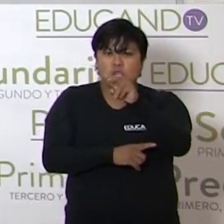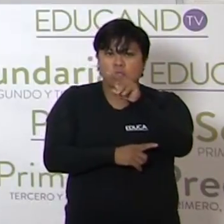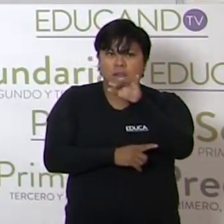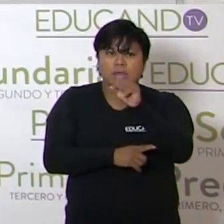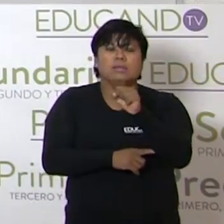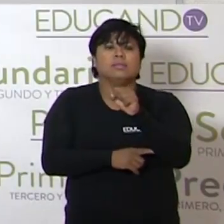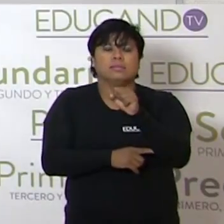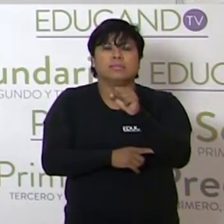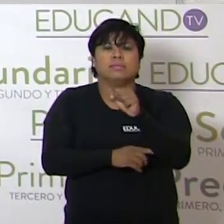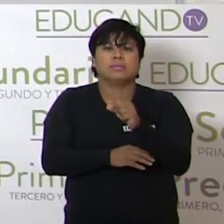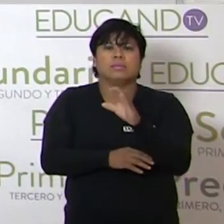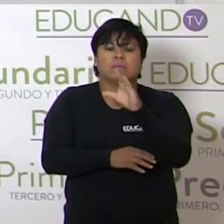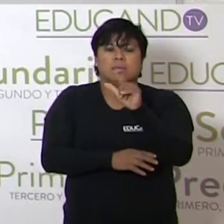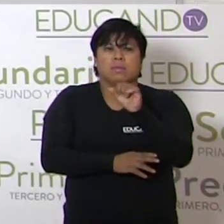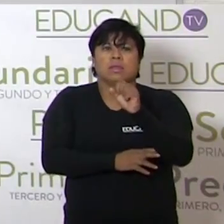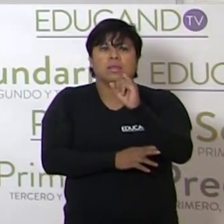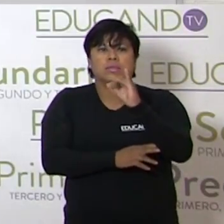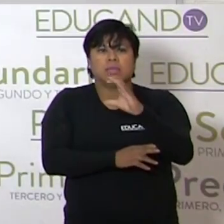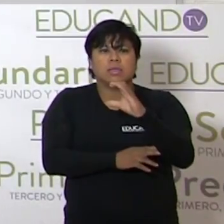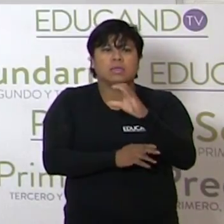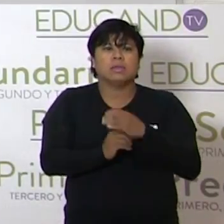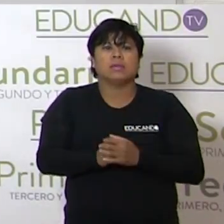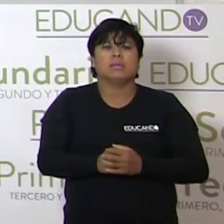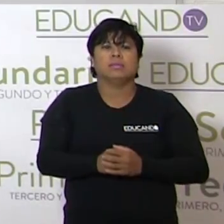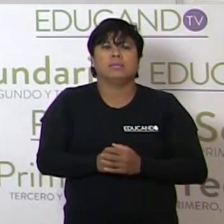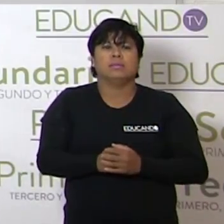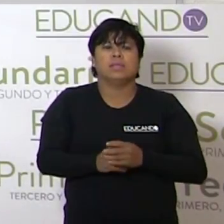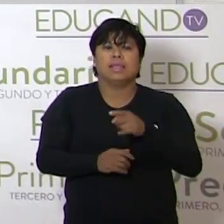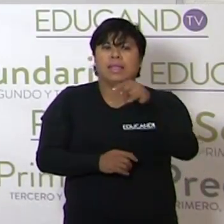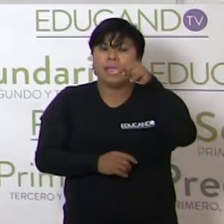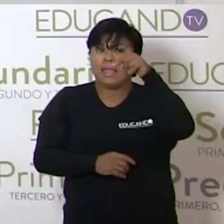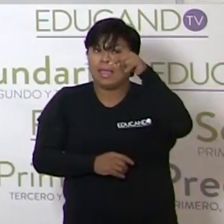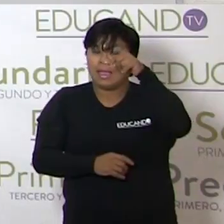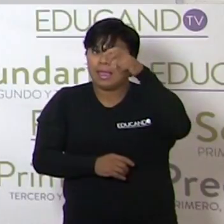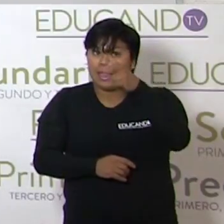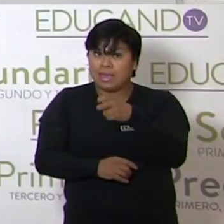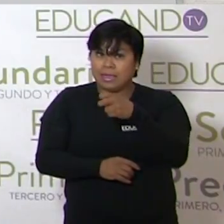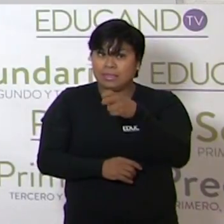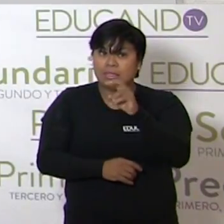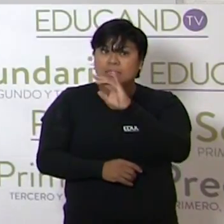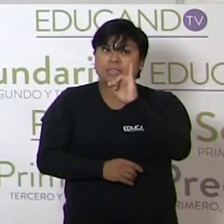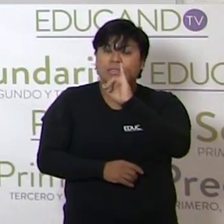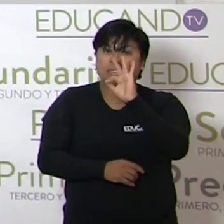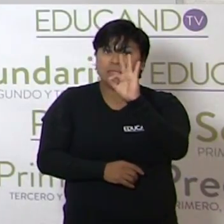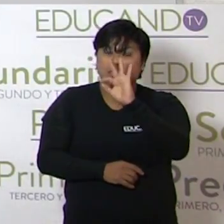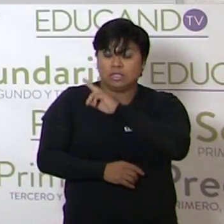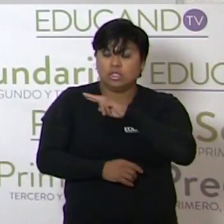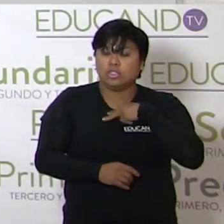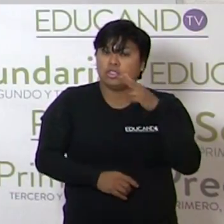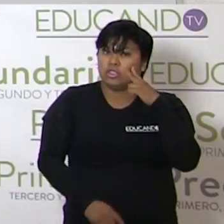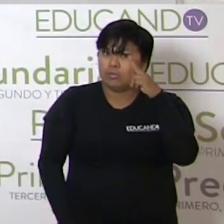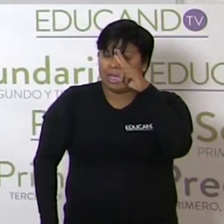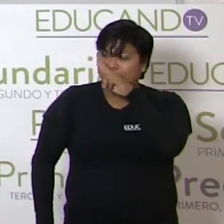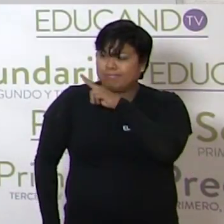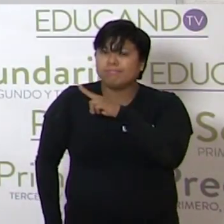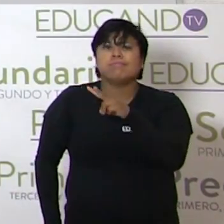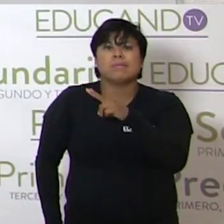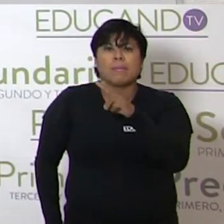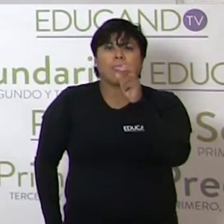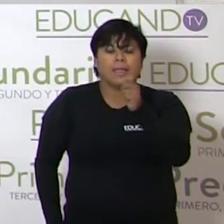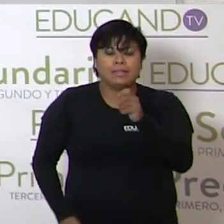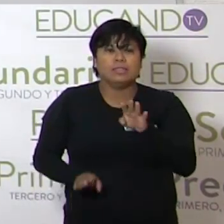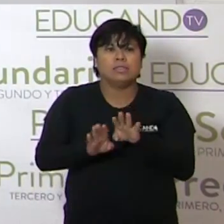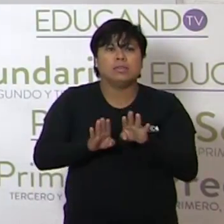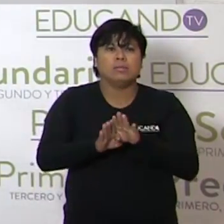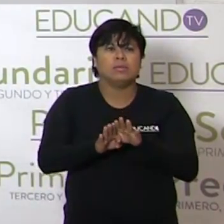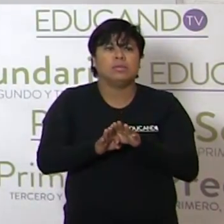Piñones, perdón, Classic Labyrinth. En estas, si observamos, tiene aquí una ponderación,